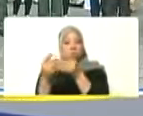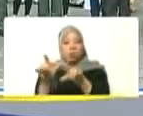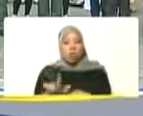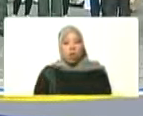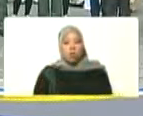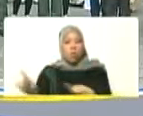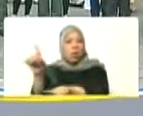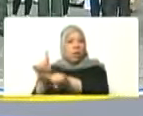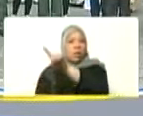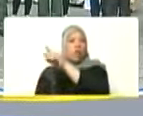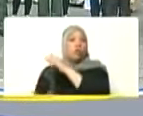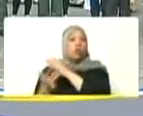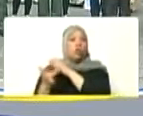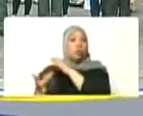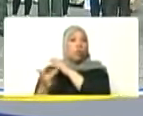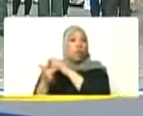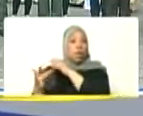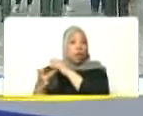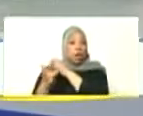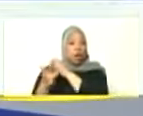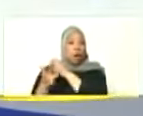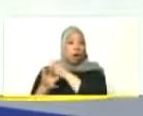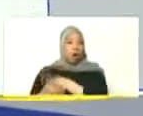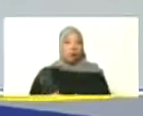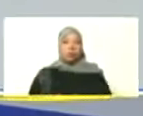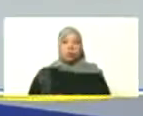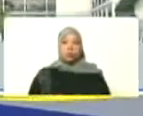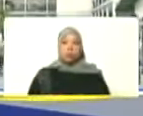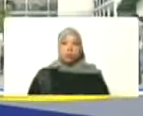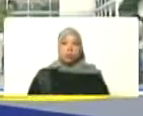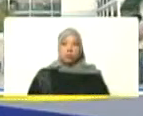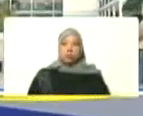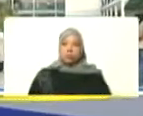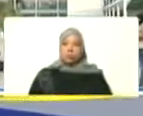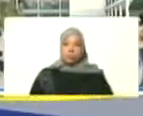pues. Vaya surgiendo, fíjate, Padrino, que me ayude.